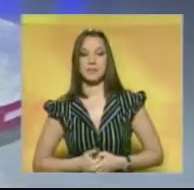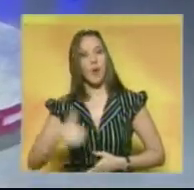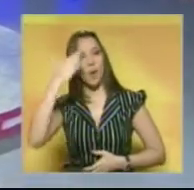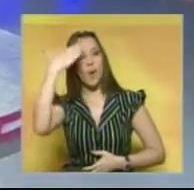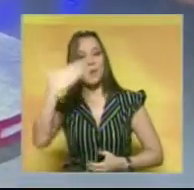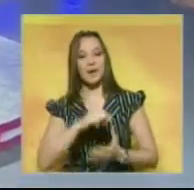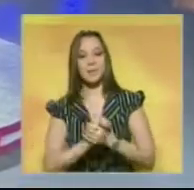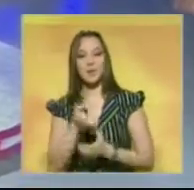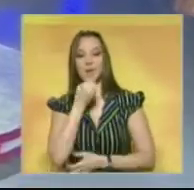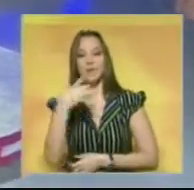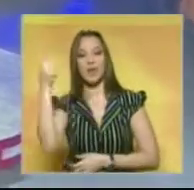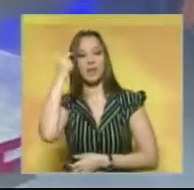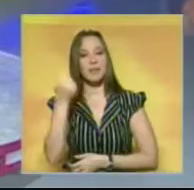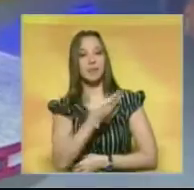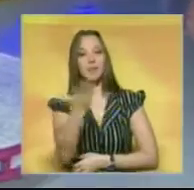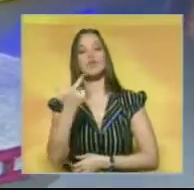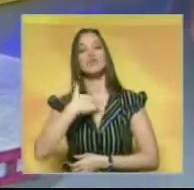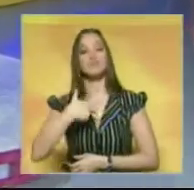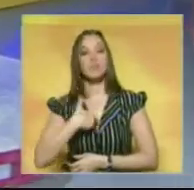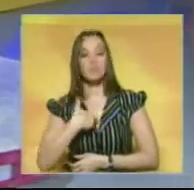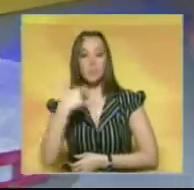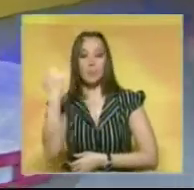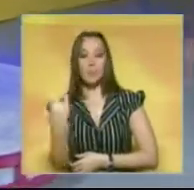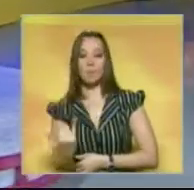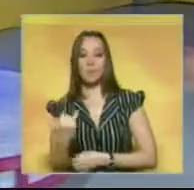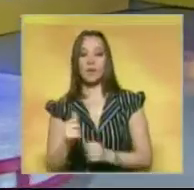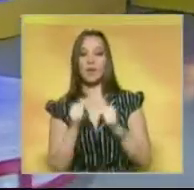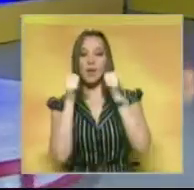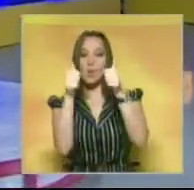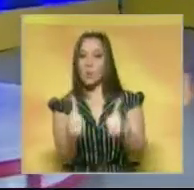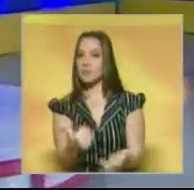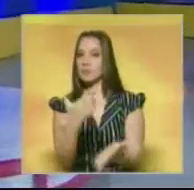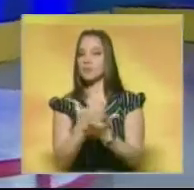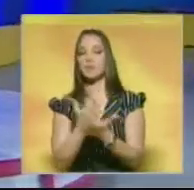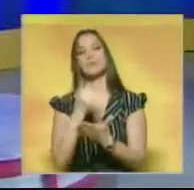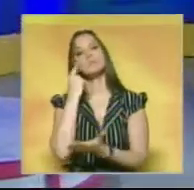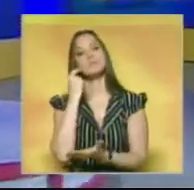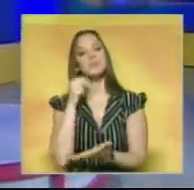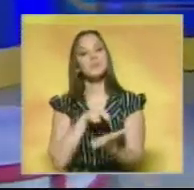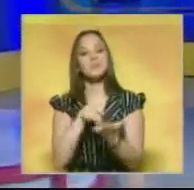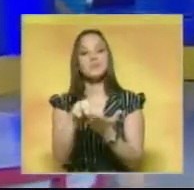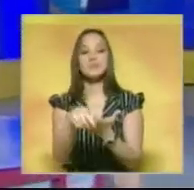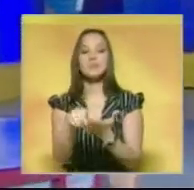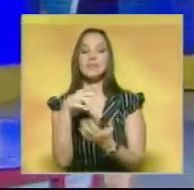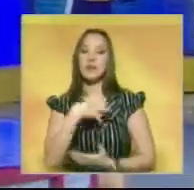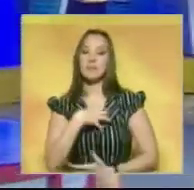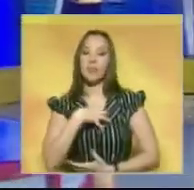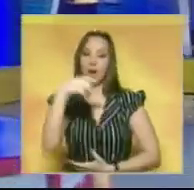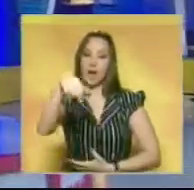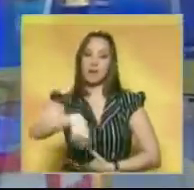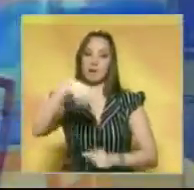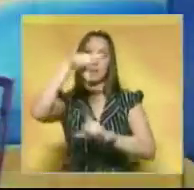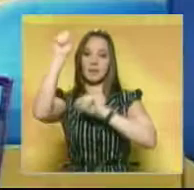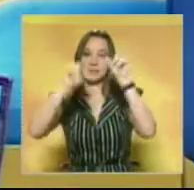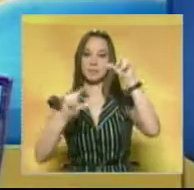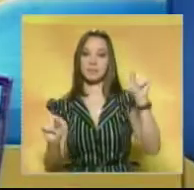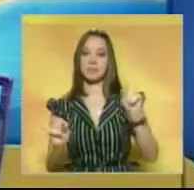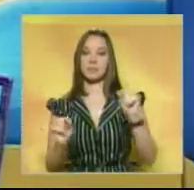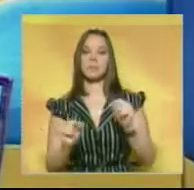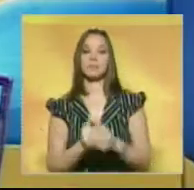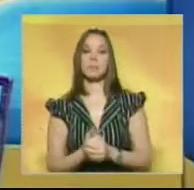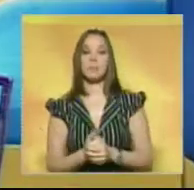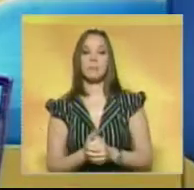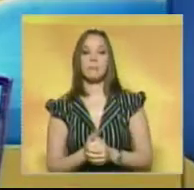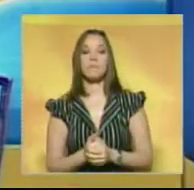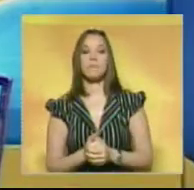Hola, ¿qué tal amigos? Buen día para todos. Yo soy Federica Guzmán y desde ya comenzamos nuestro acostumbrado recorrido por las noticias del entretenimiento aquí en Estrenos y